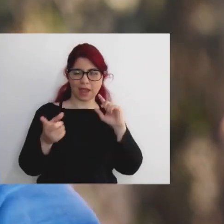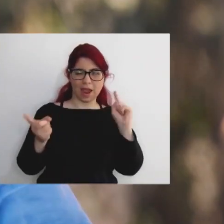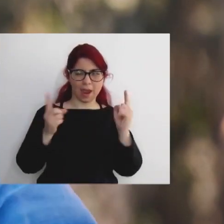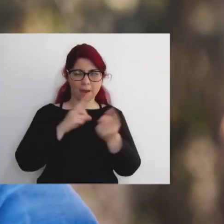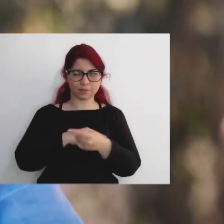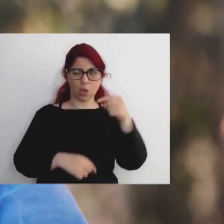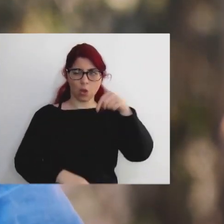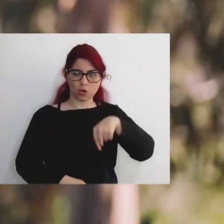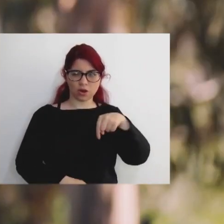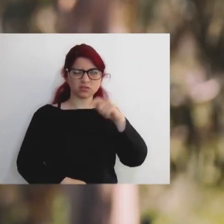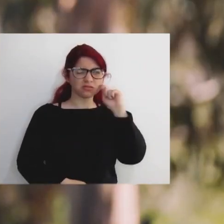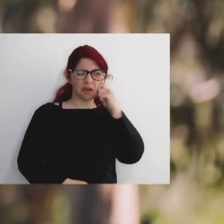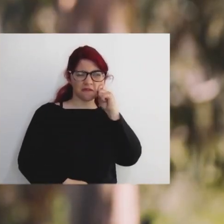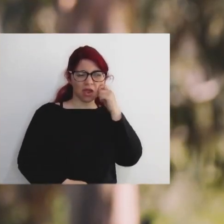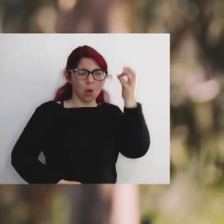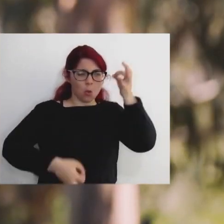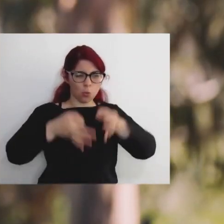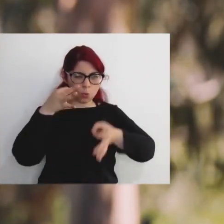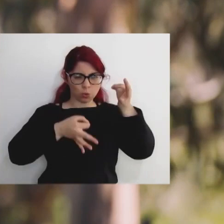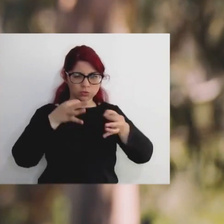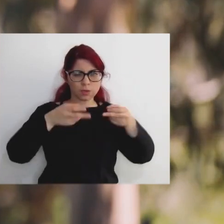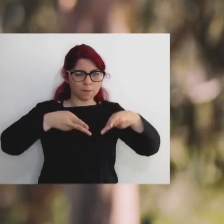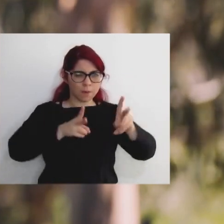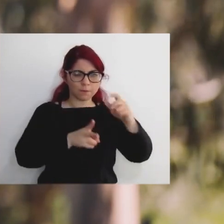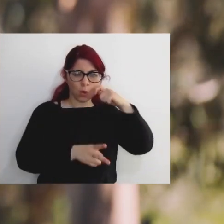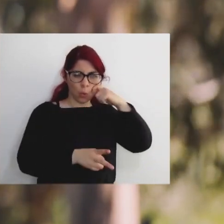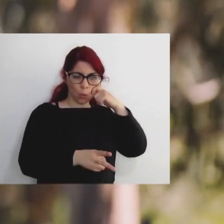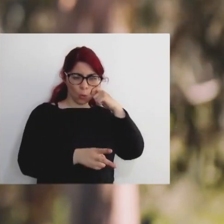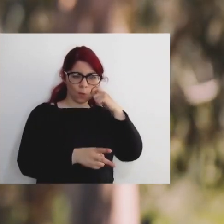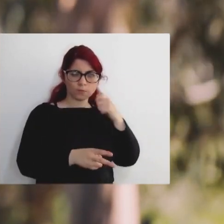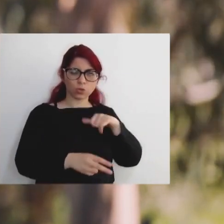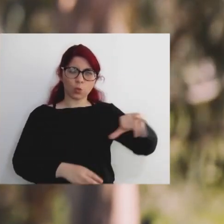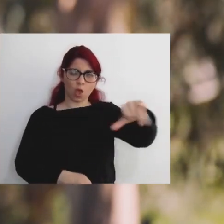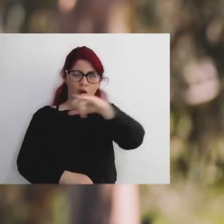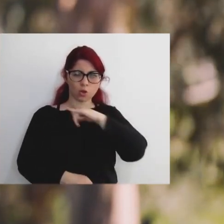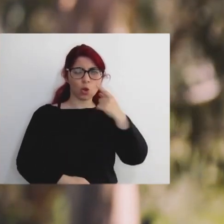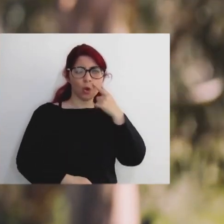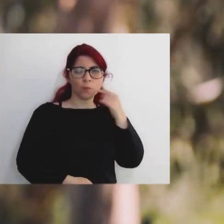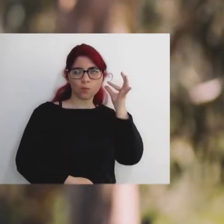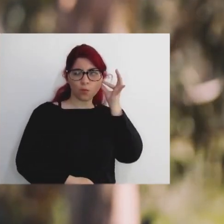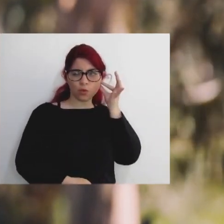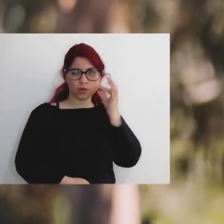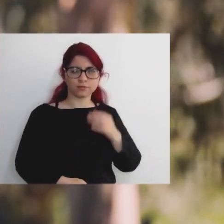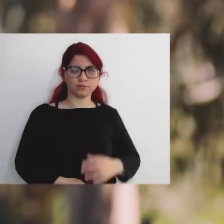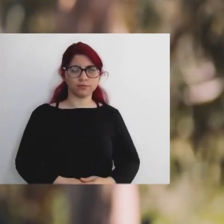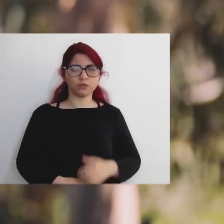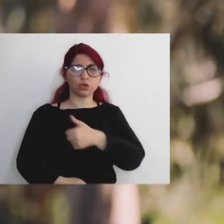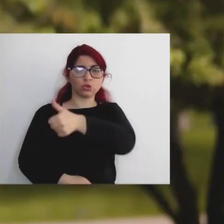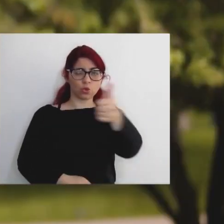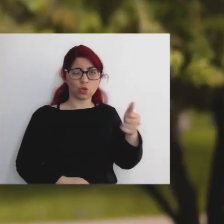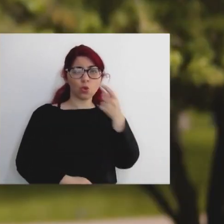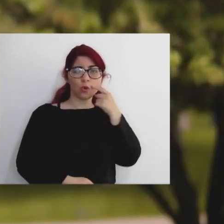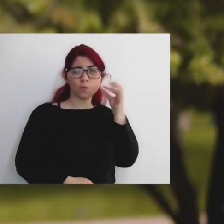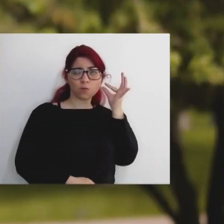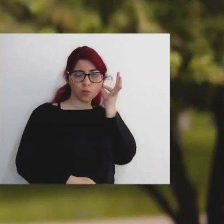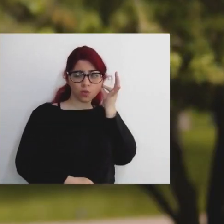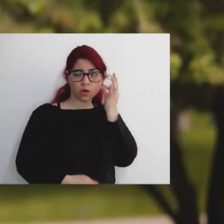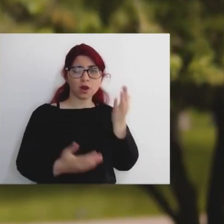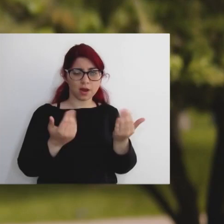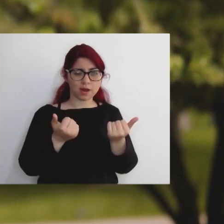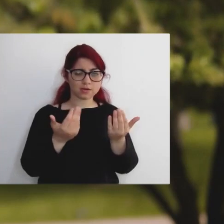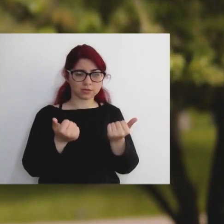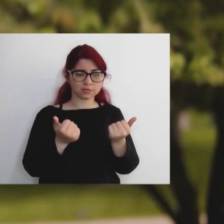Grandes transformaciones hoy significa que la justicia y los derechos humanos sean iguales para todos y todas. Todos y